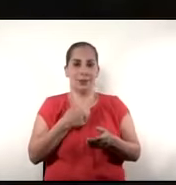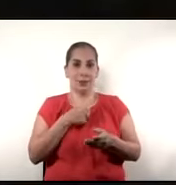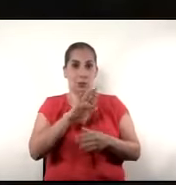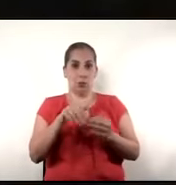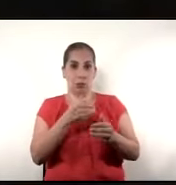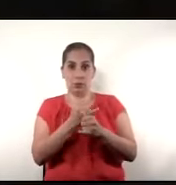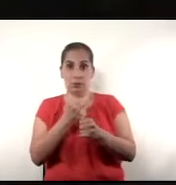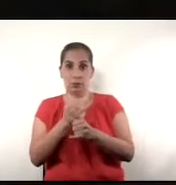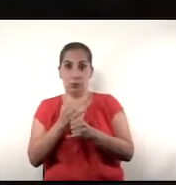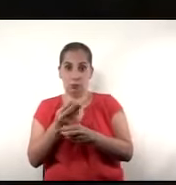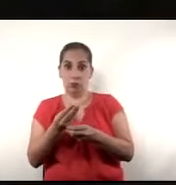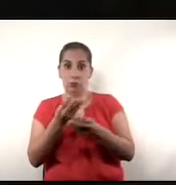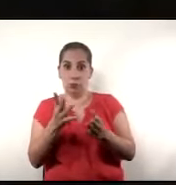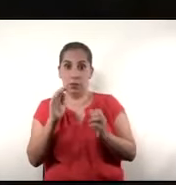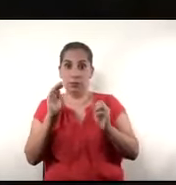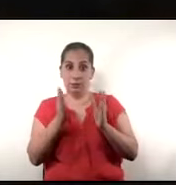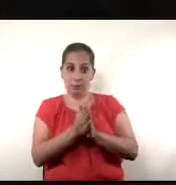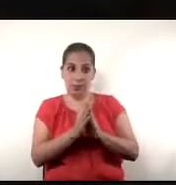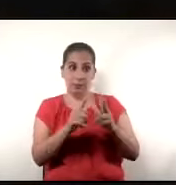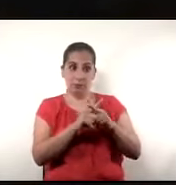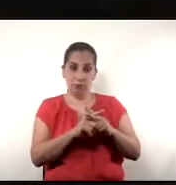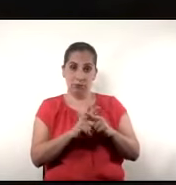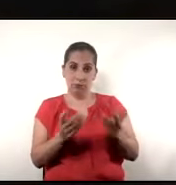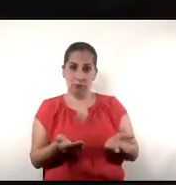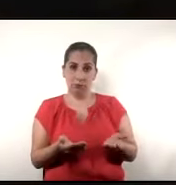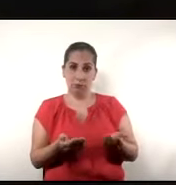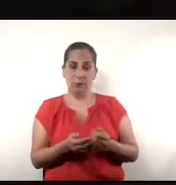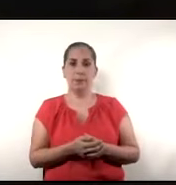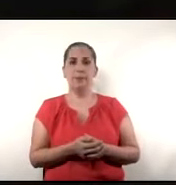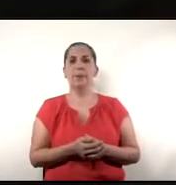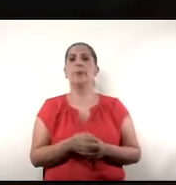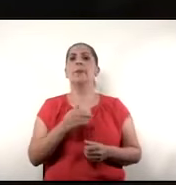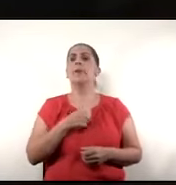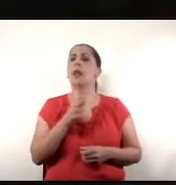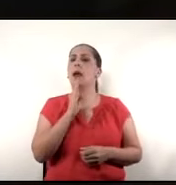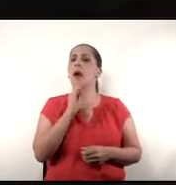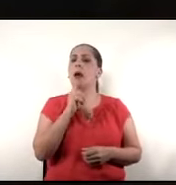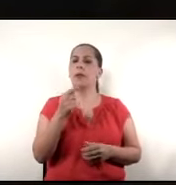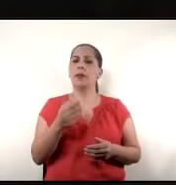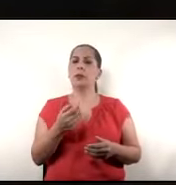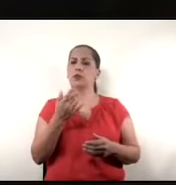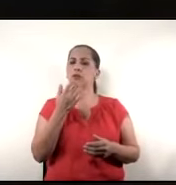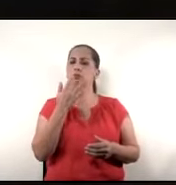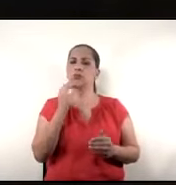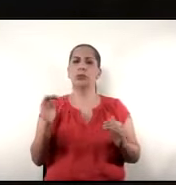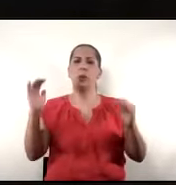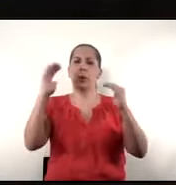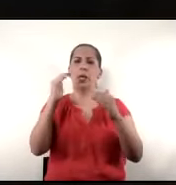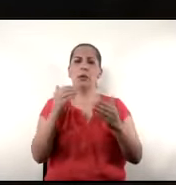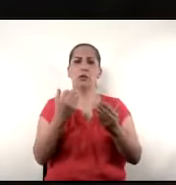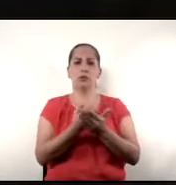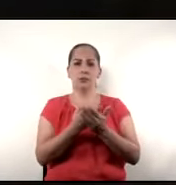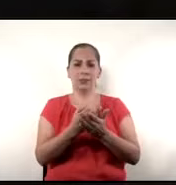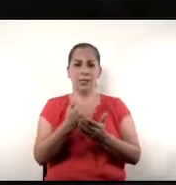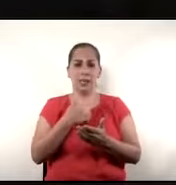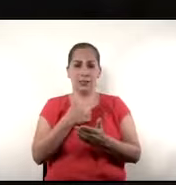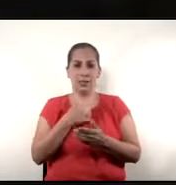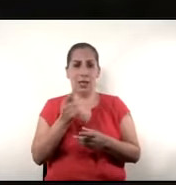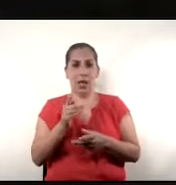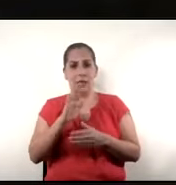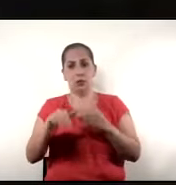instituciones públicas que piden financiamiento? Hablen de los privilegios fiscales que estas fuentes de financiamiento tienen y de